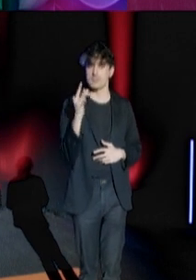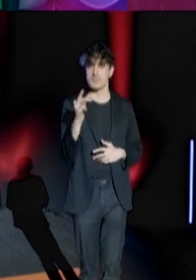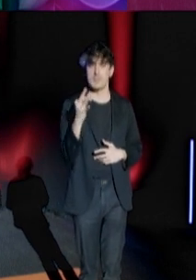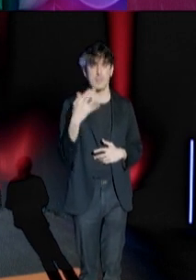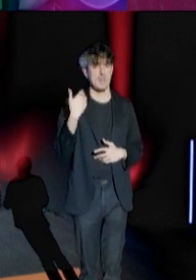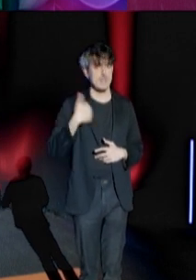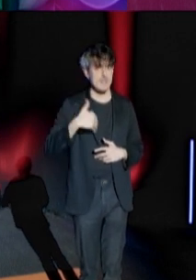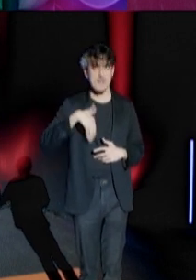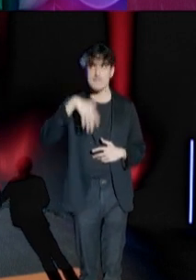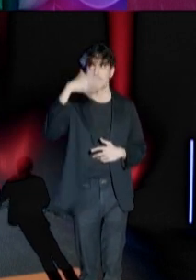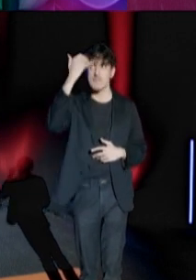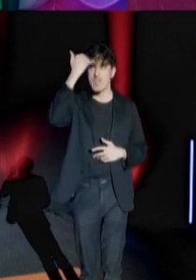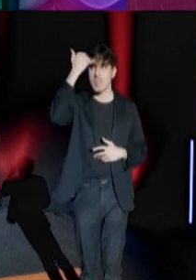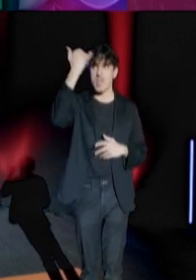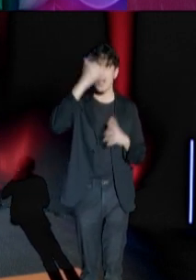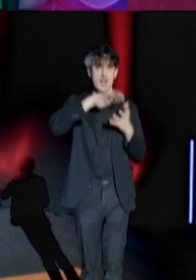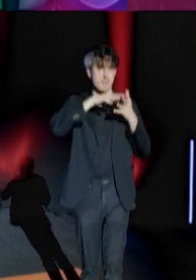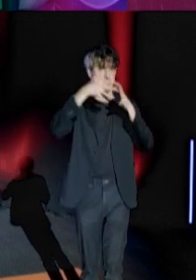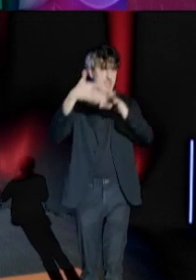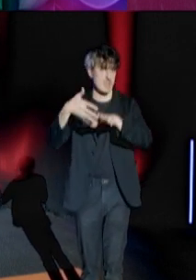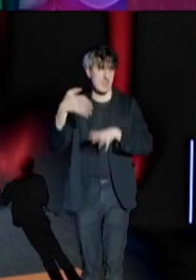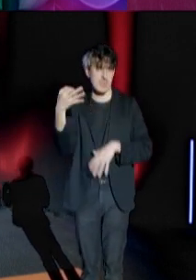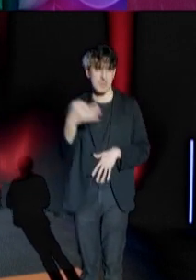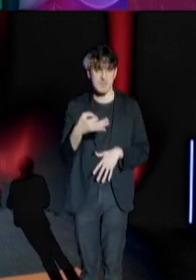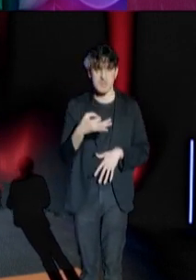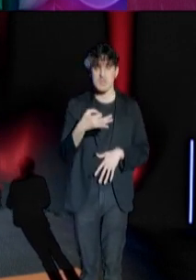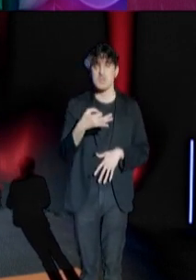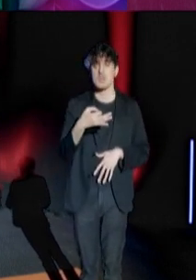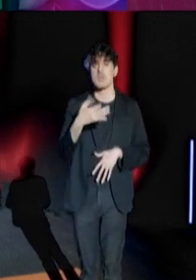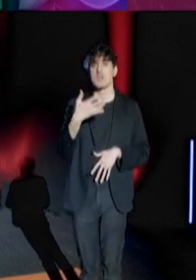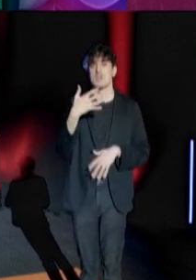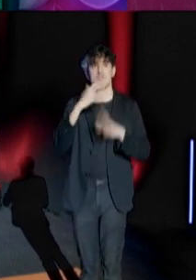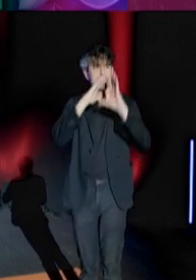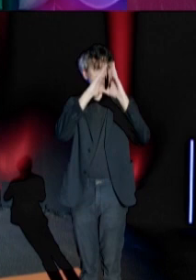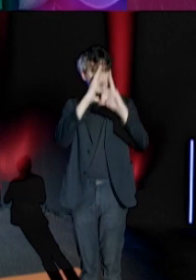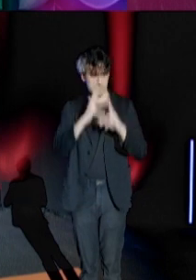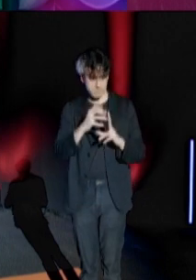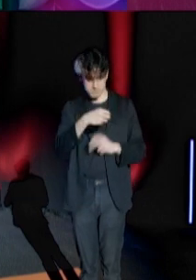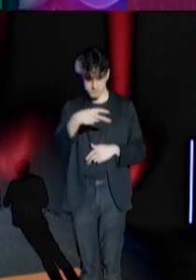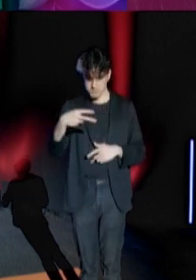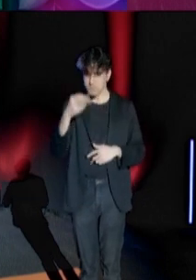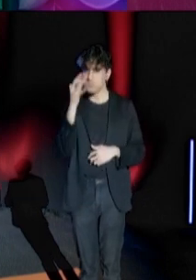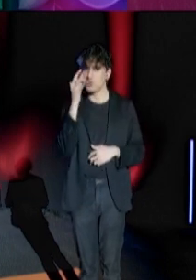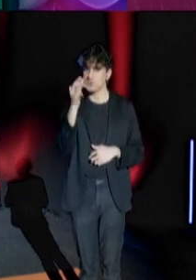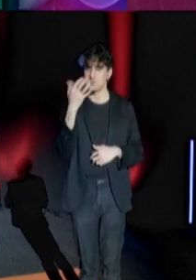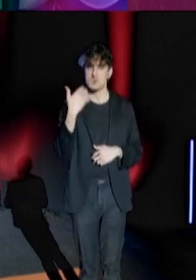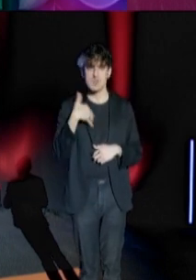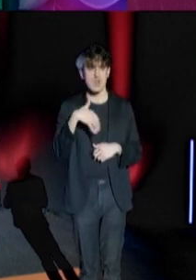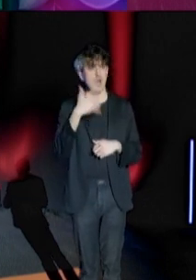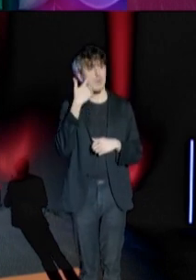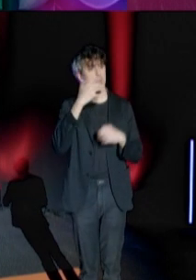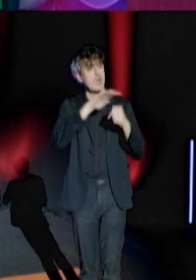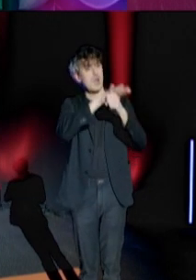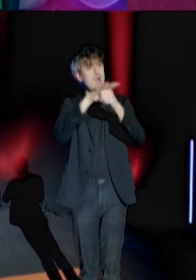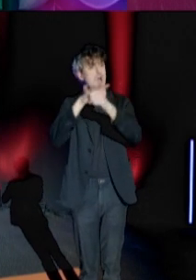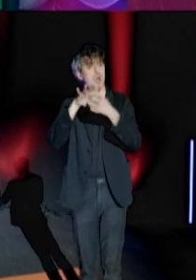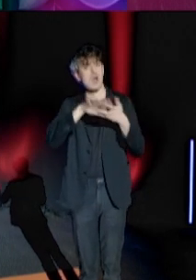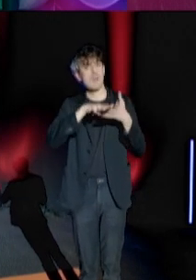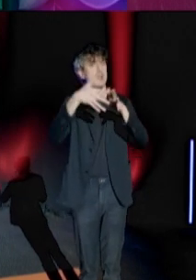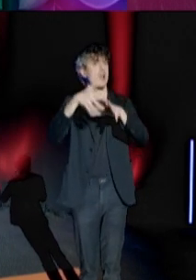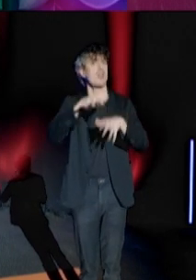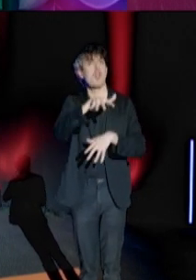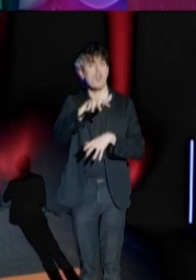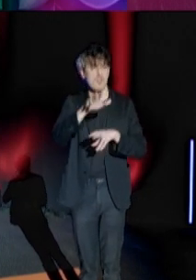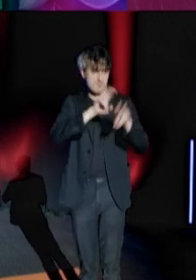idea acordaros de la imagen de afilar el lápiz el número sale es el momento de empezar a buscar en qué áreas lo aplicamos Es